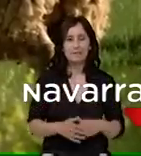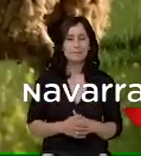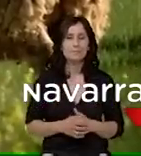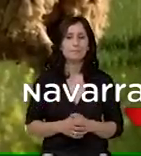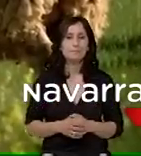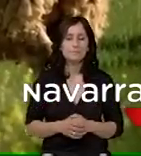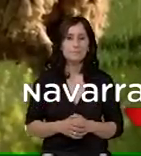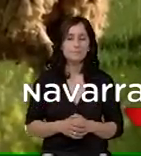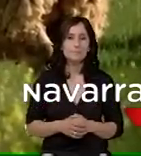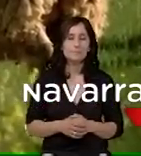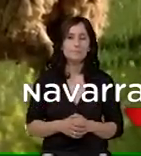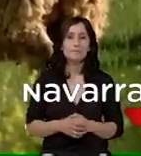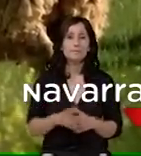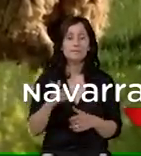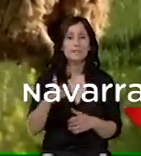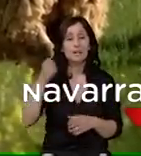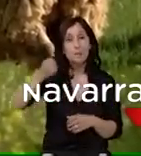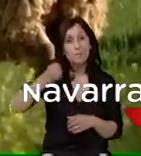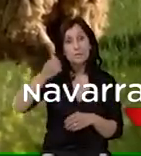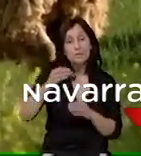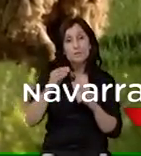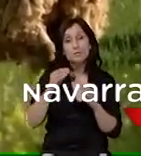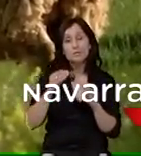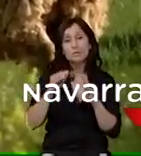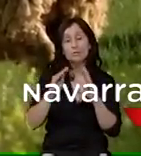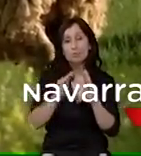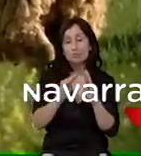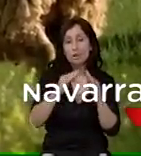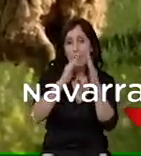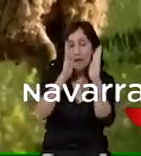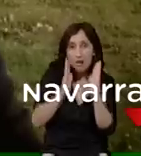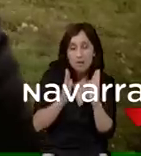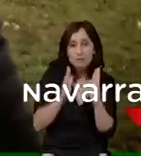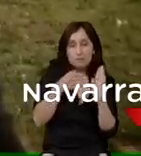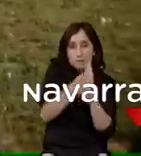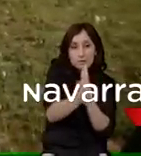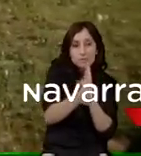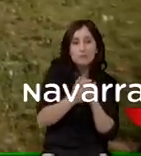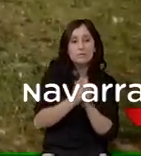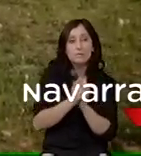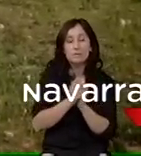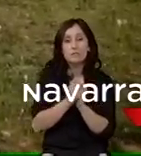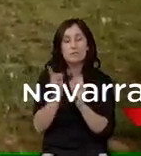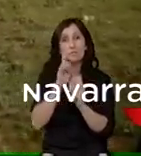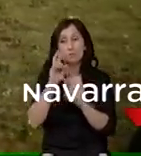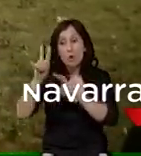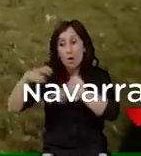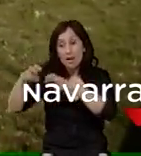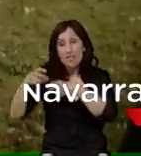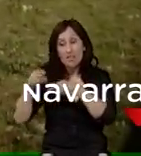tenían sus cabañas y los pastores, por regla general, no tenían. Dormíamos en las cabañas de los labradores.